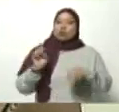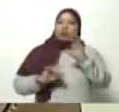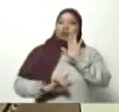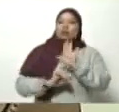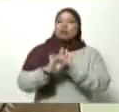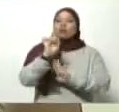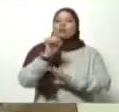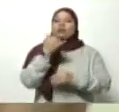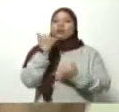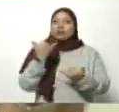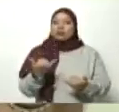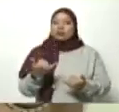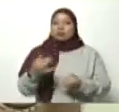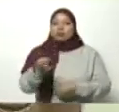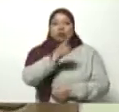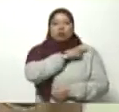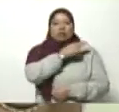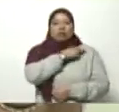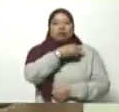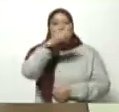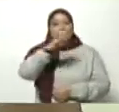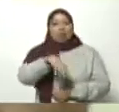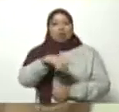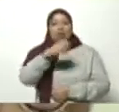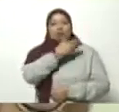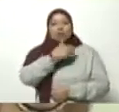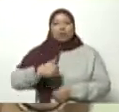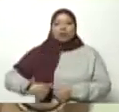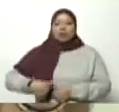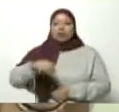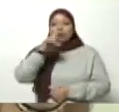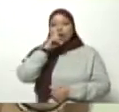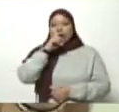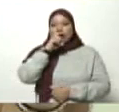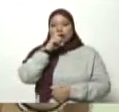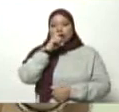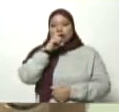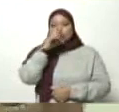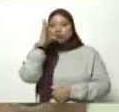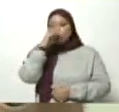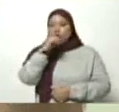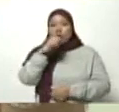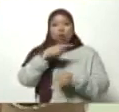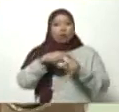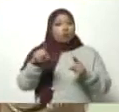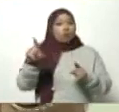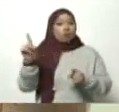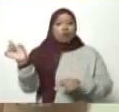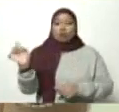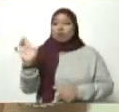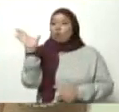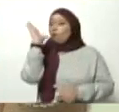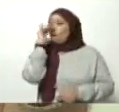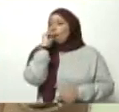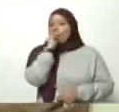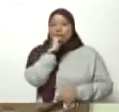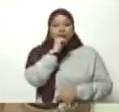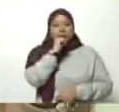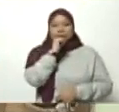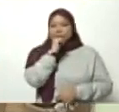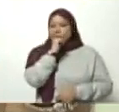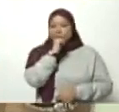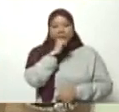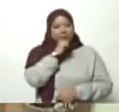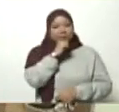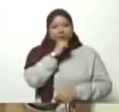Venezuela, con su jefe de Estado, que es Nicolás Maduro. No hay otro, no hay otro jefe de Estado que es escuchado